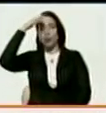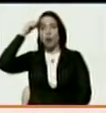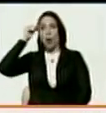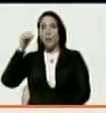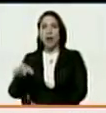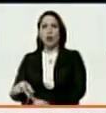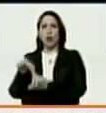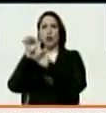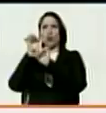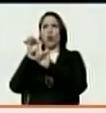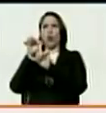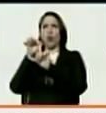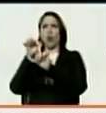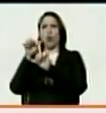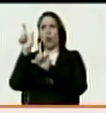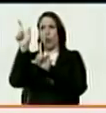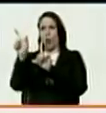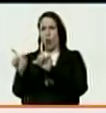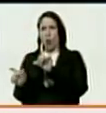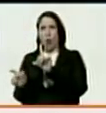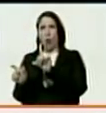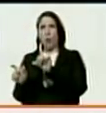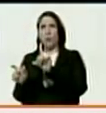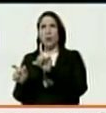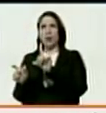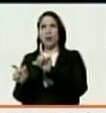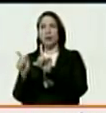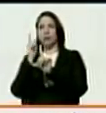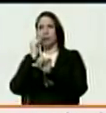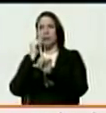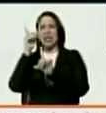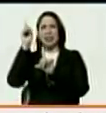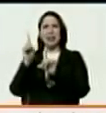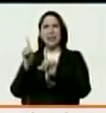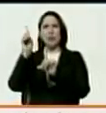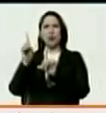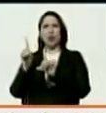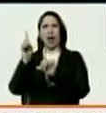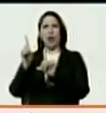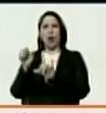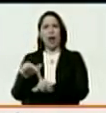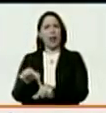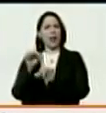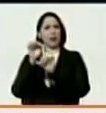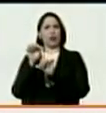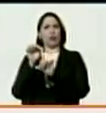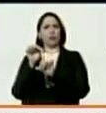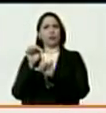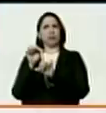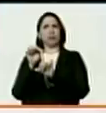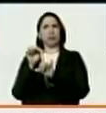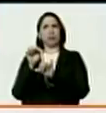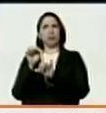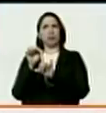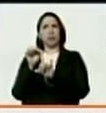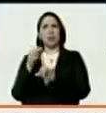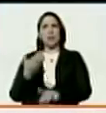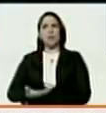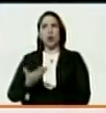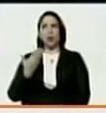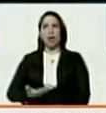a un ser anodino, un diputado que fue electo, eso es siempre muy importante